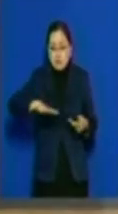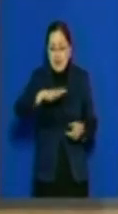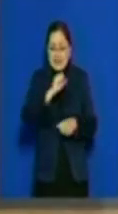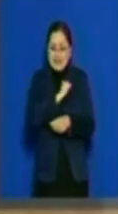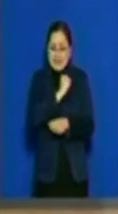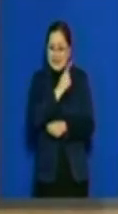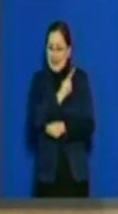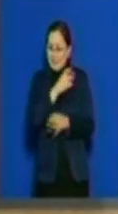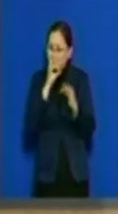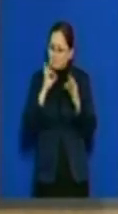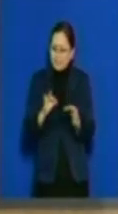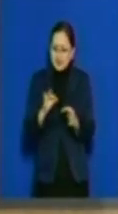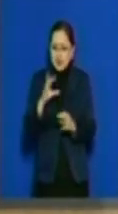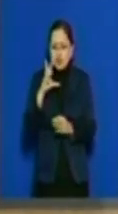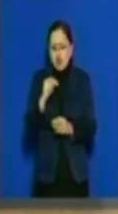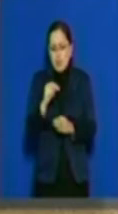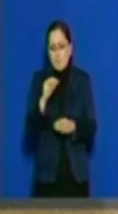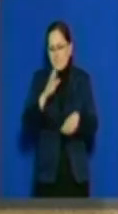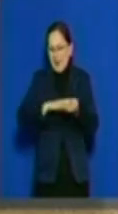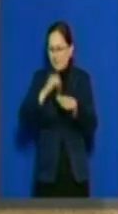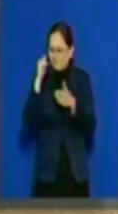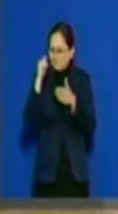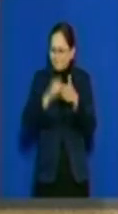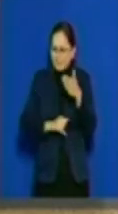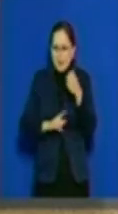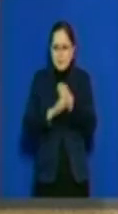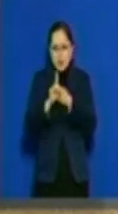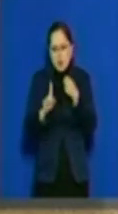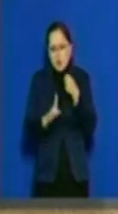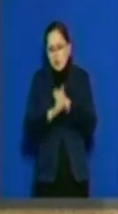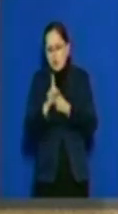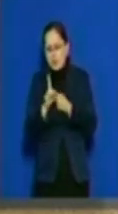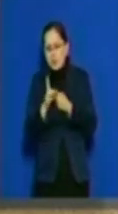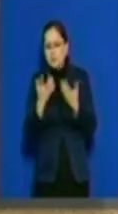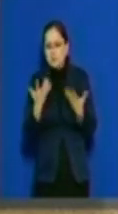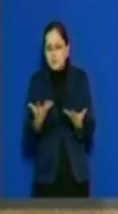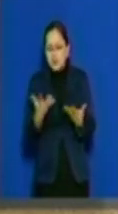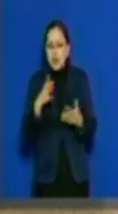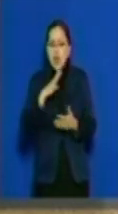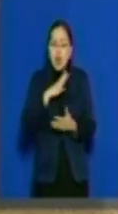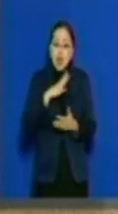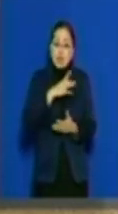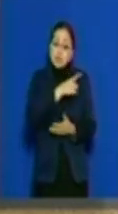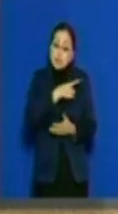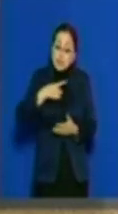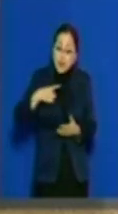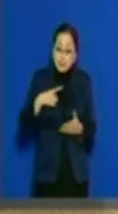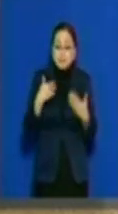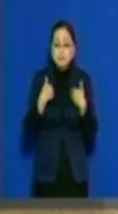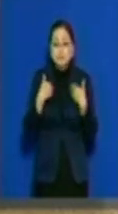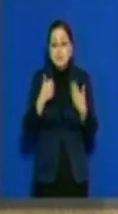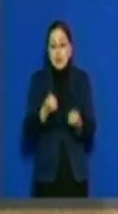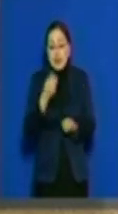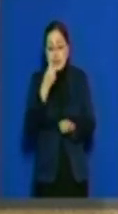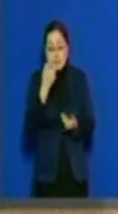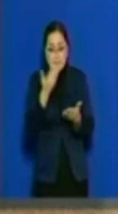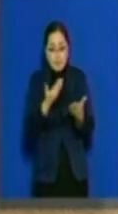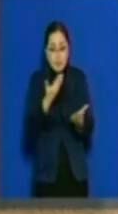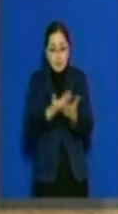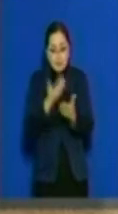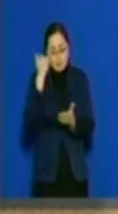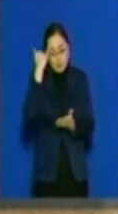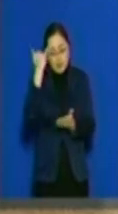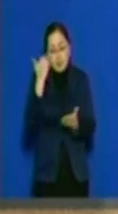Vamos a la raíz. Hay una resistencia muy grande y tenemos que entenderlo. Esta iniciativa presenta